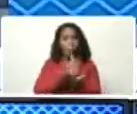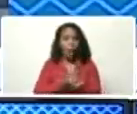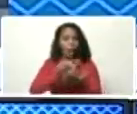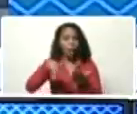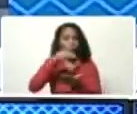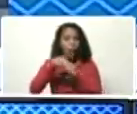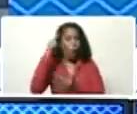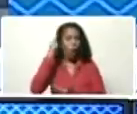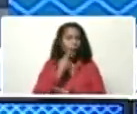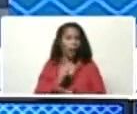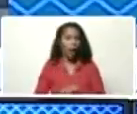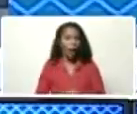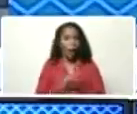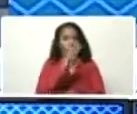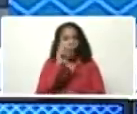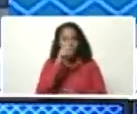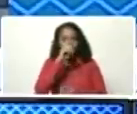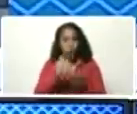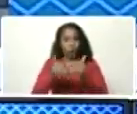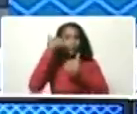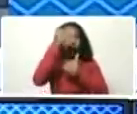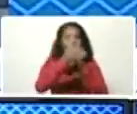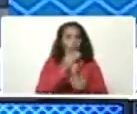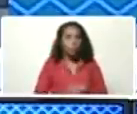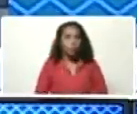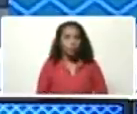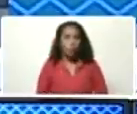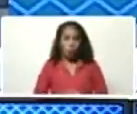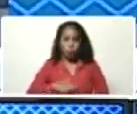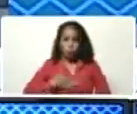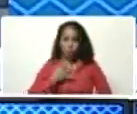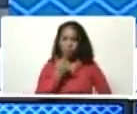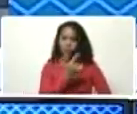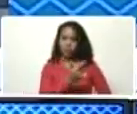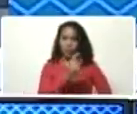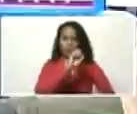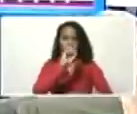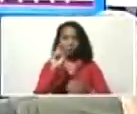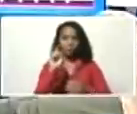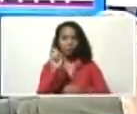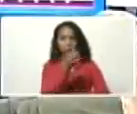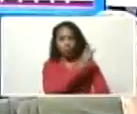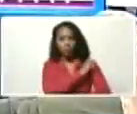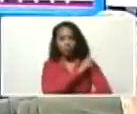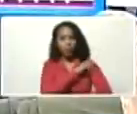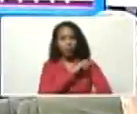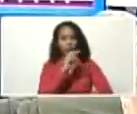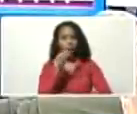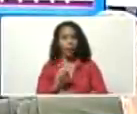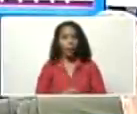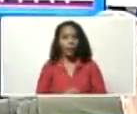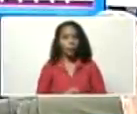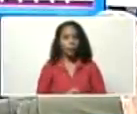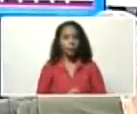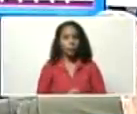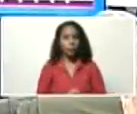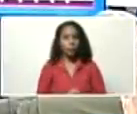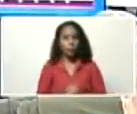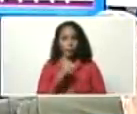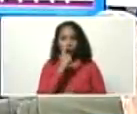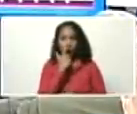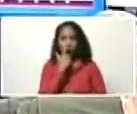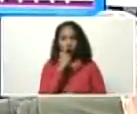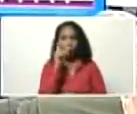Bolivariana. 20 años después, podemos decir, general en jefe, Vladimir Padrino, general en